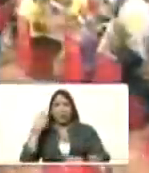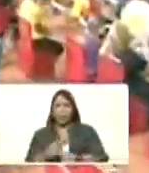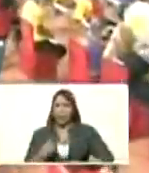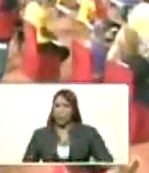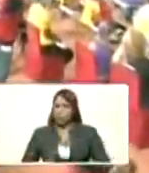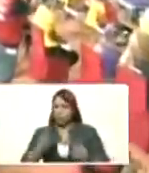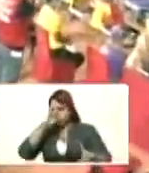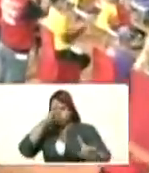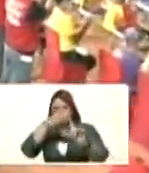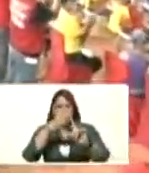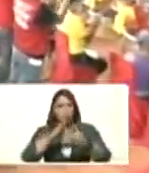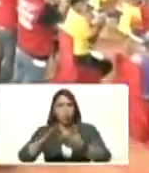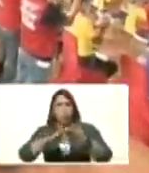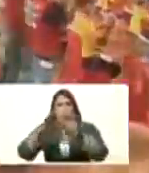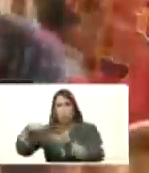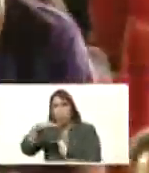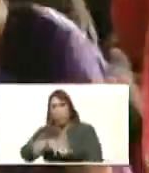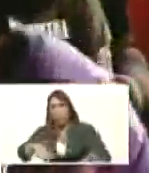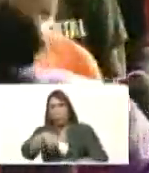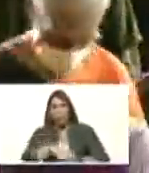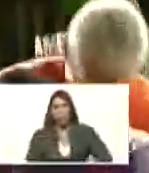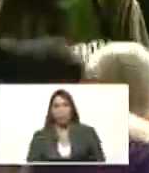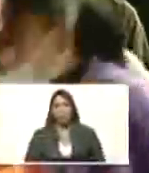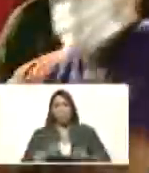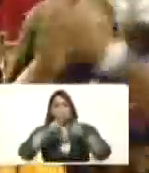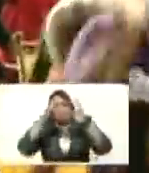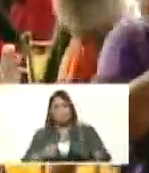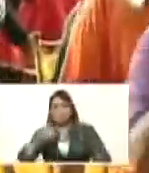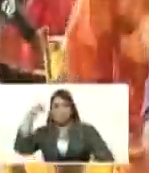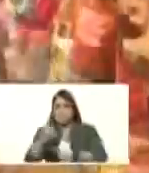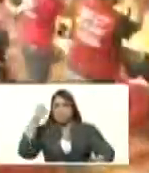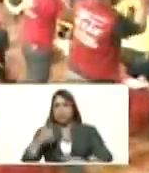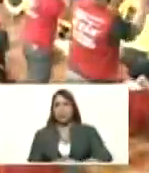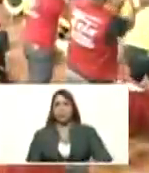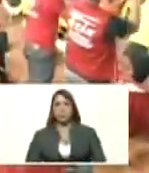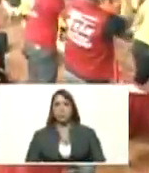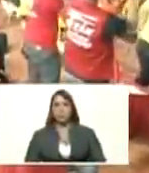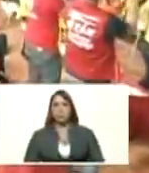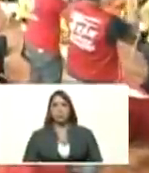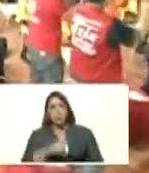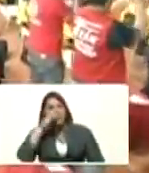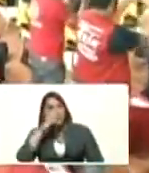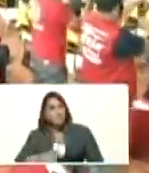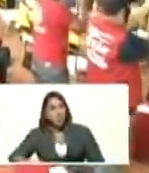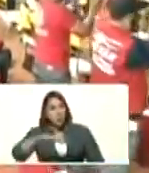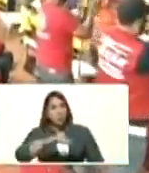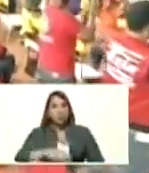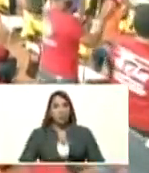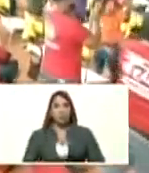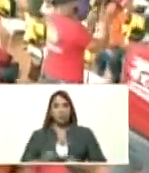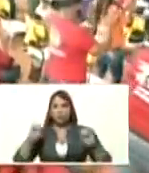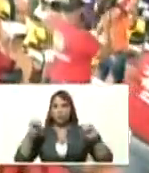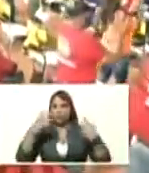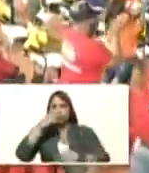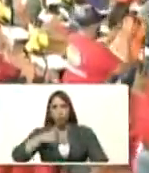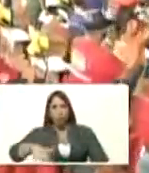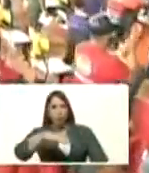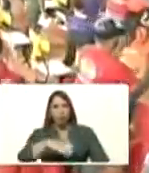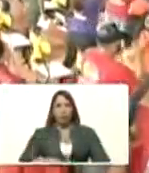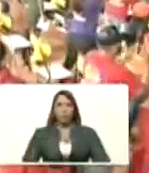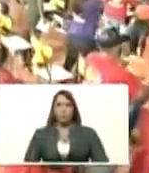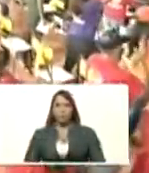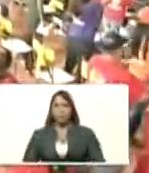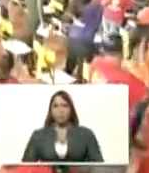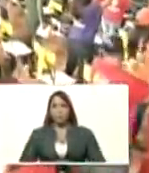meter en la solución de estos problemas. Este es el método del pueblo salvando al pueblo